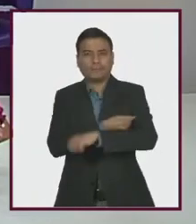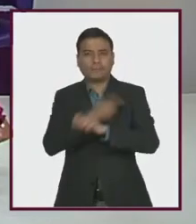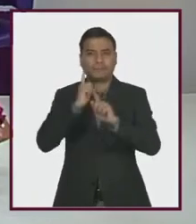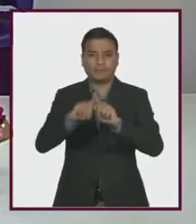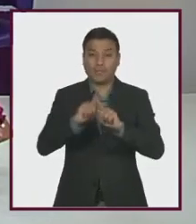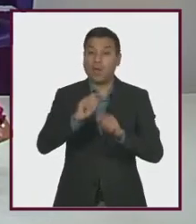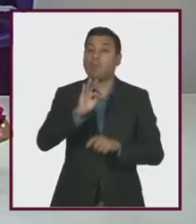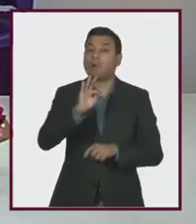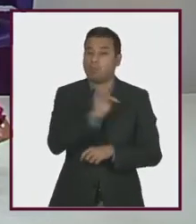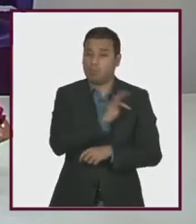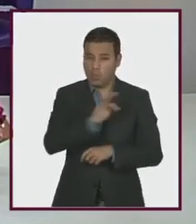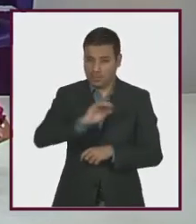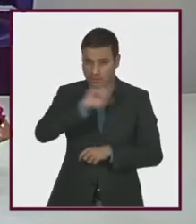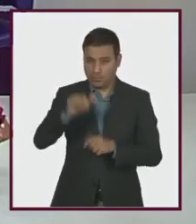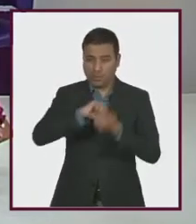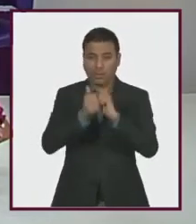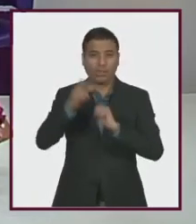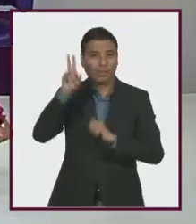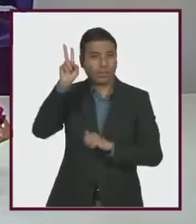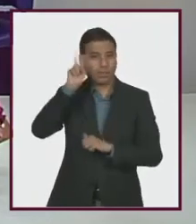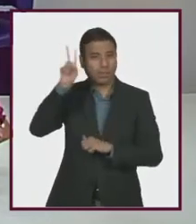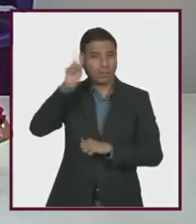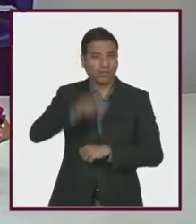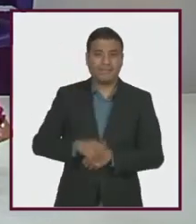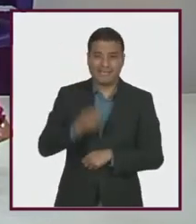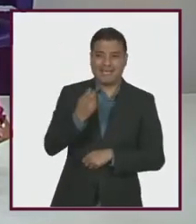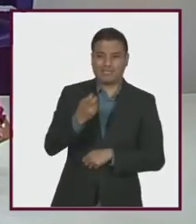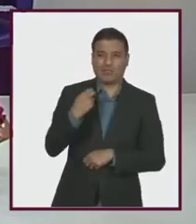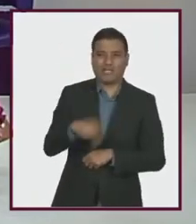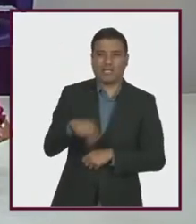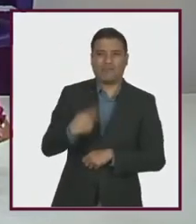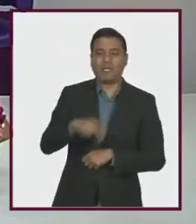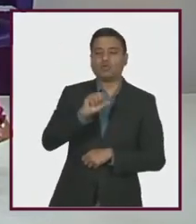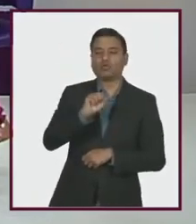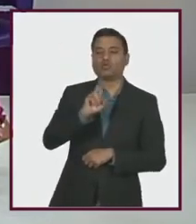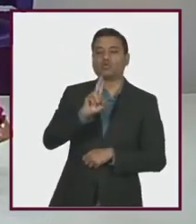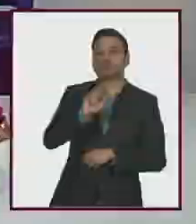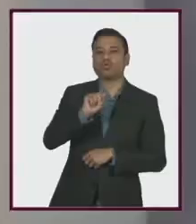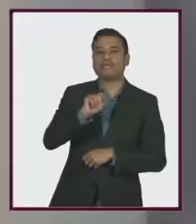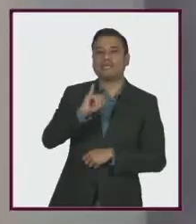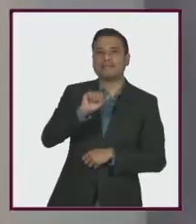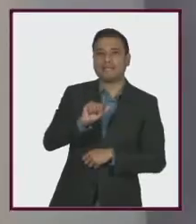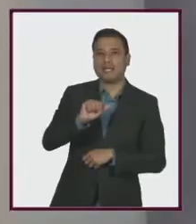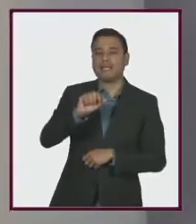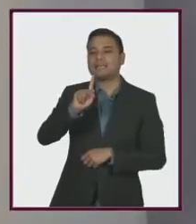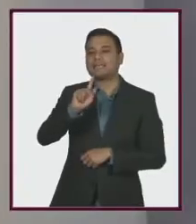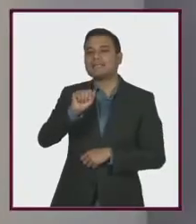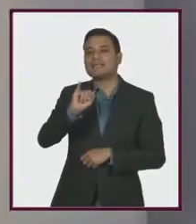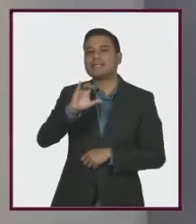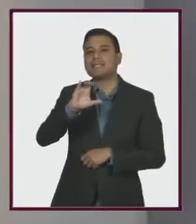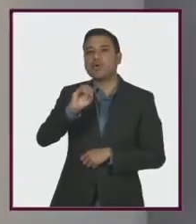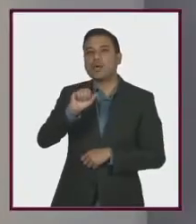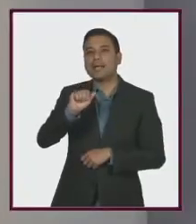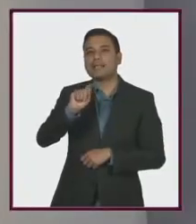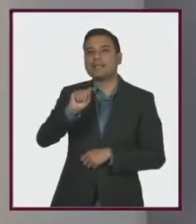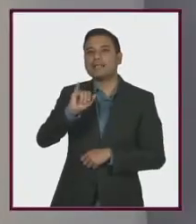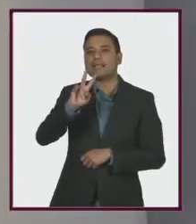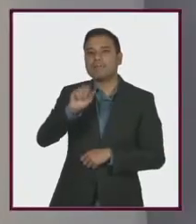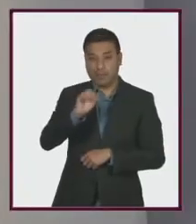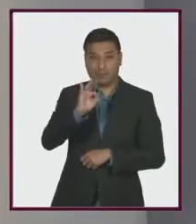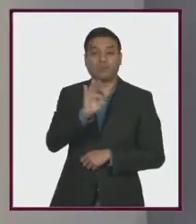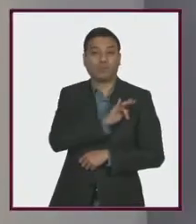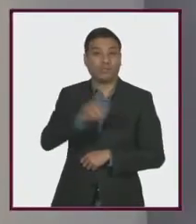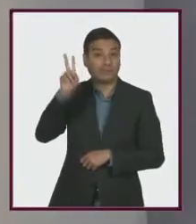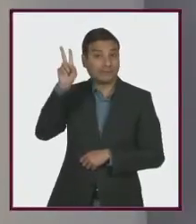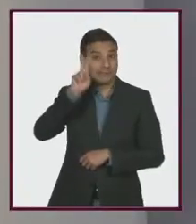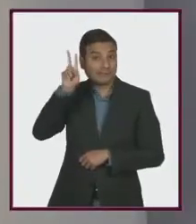de sustancias psicoactivas más que hablar de drogas y por eso las clasificamos de esta forma. Pero sí hay algunos que pueden ser potencialmente adictivos y